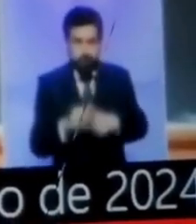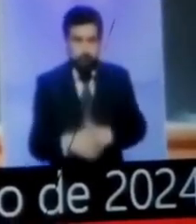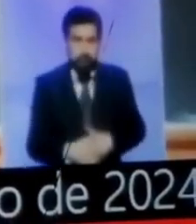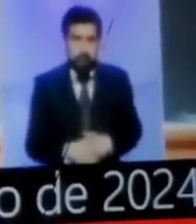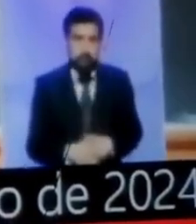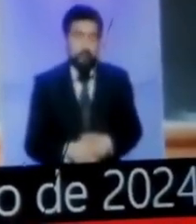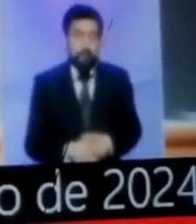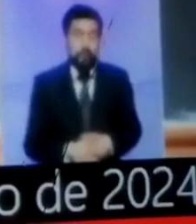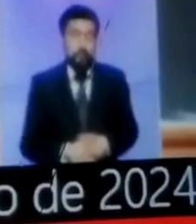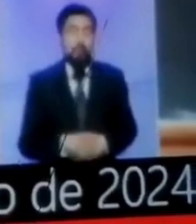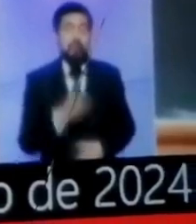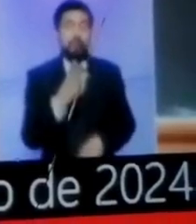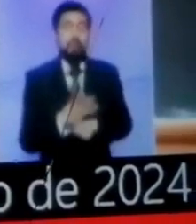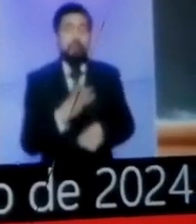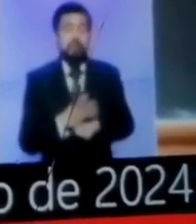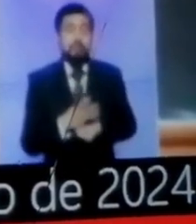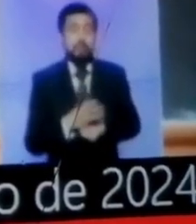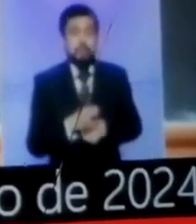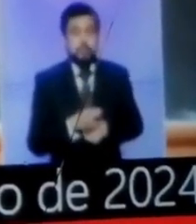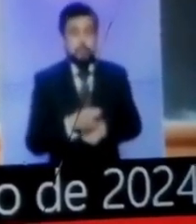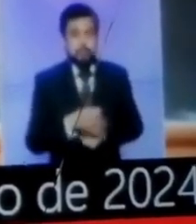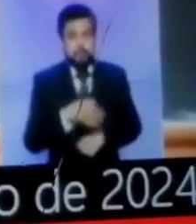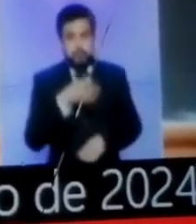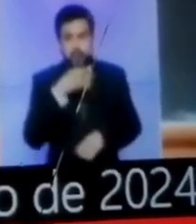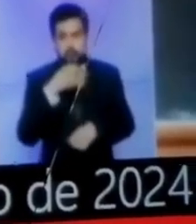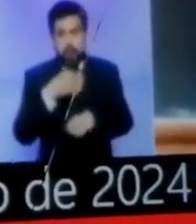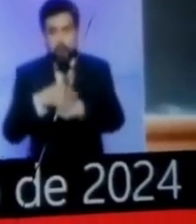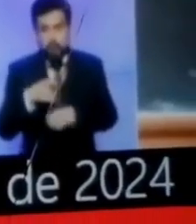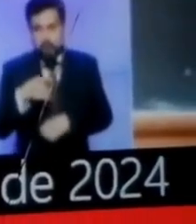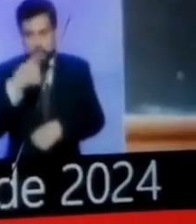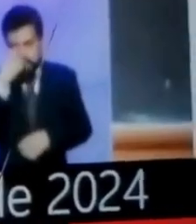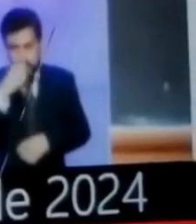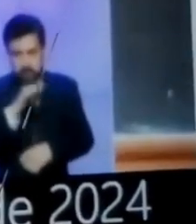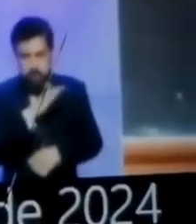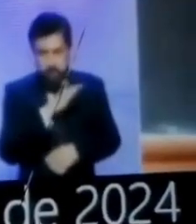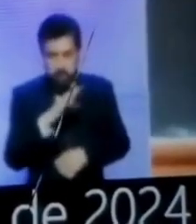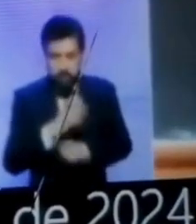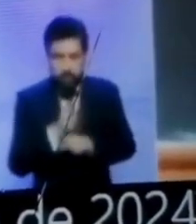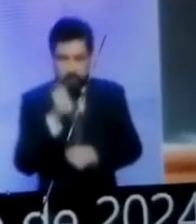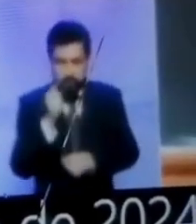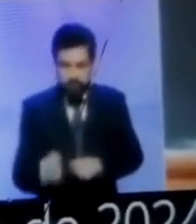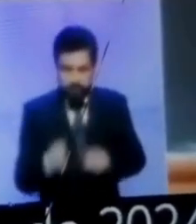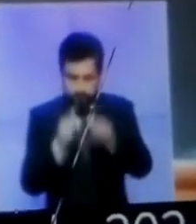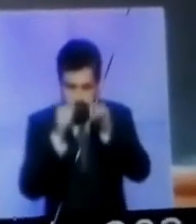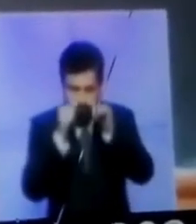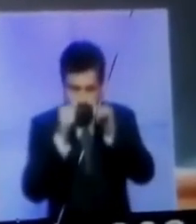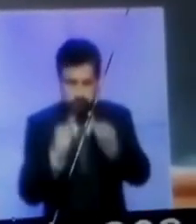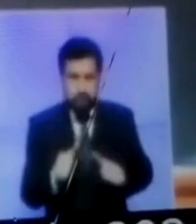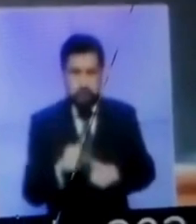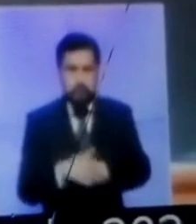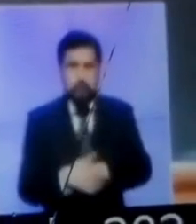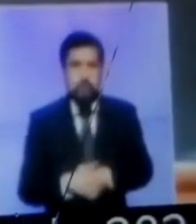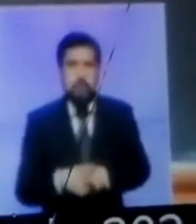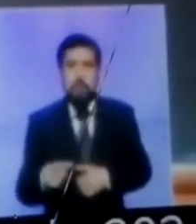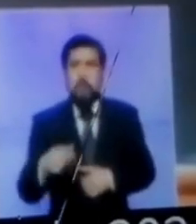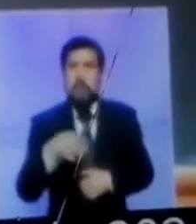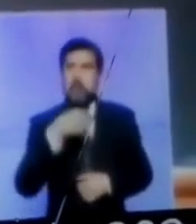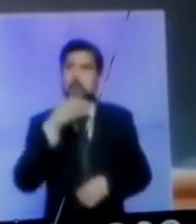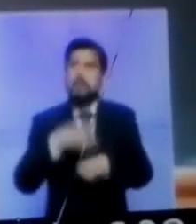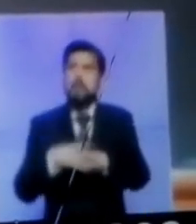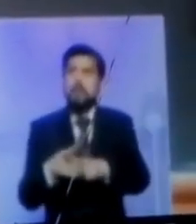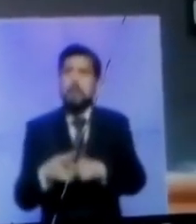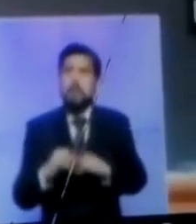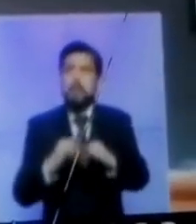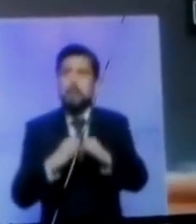expuestos tercero se vincula al cumplimiento de la presente sentencia incidental al consejo general del